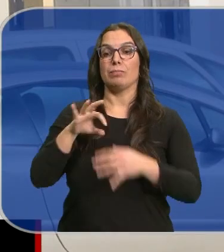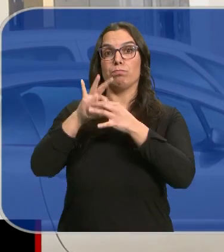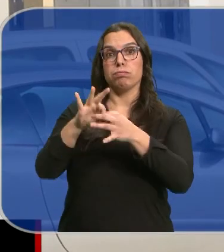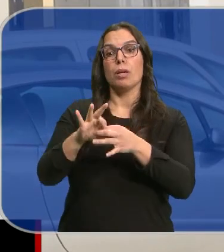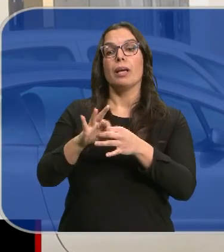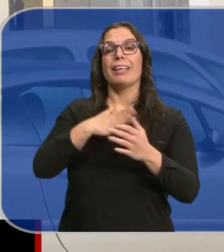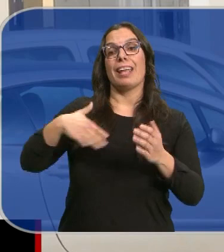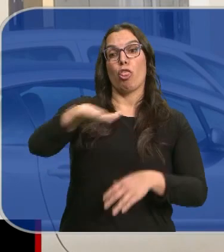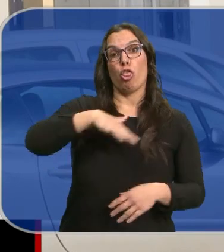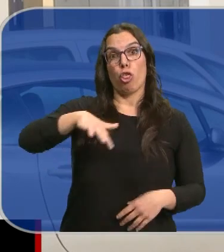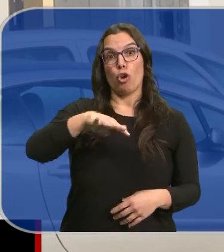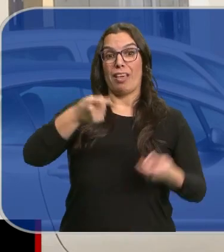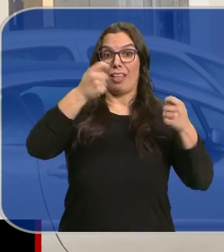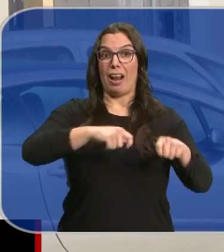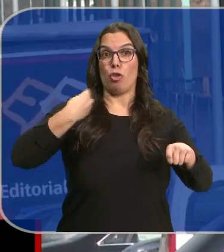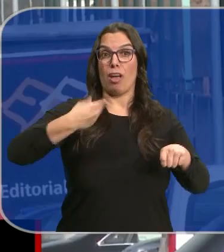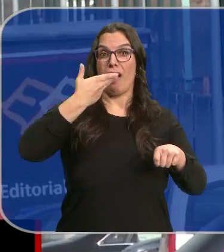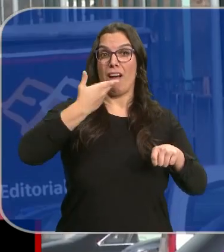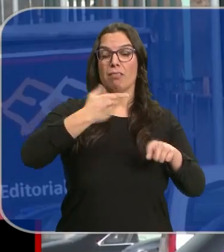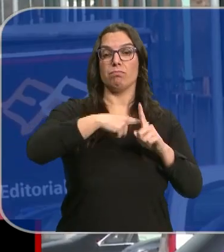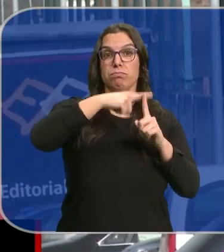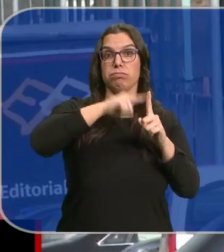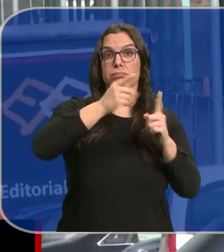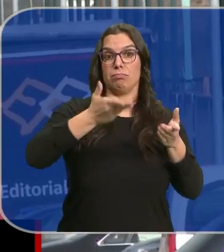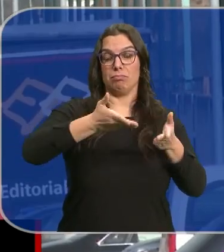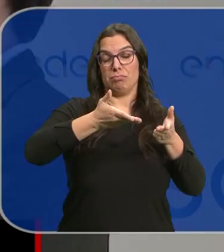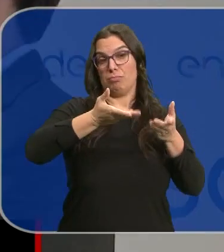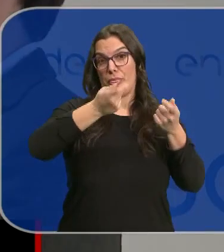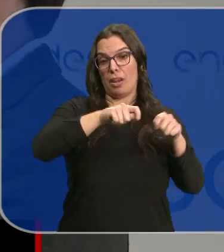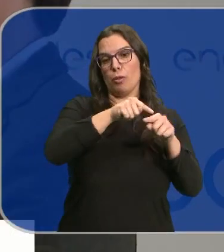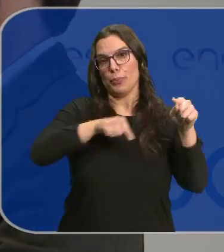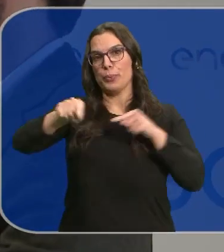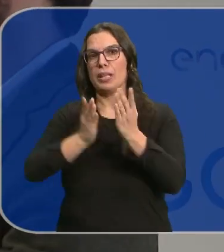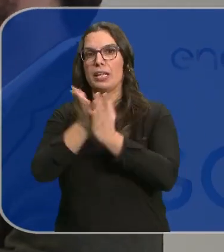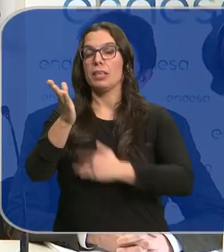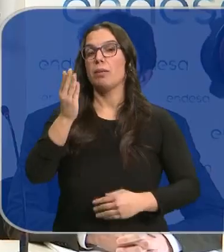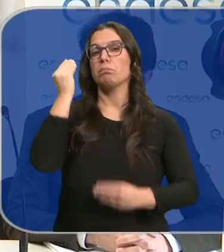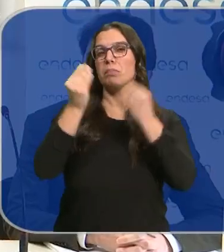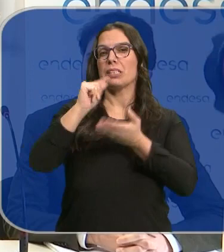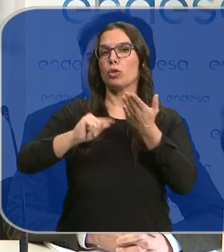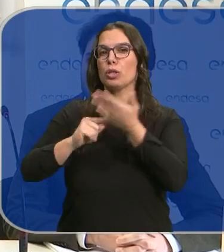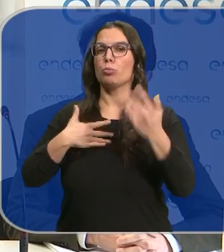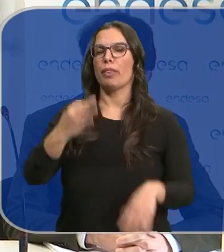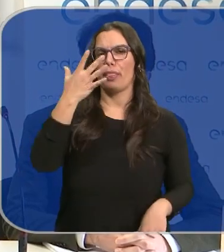una alternativa a la zona tras el cierre de la térmica. Prevé crear 50 empleos.